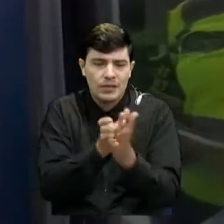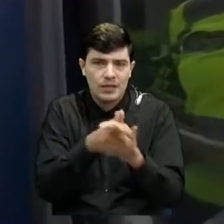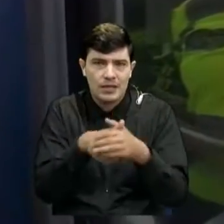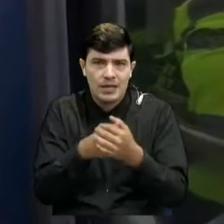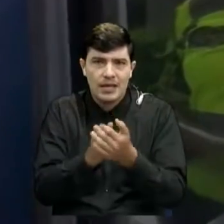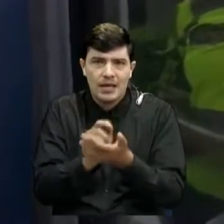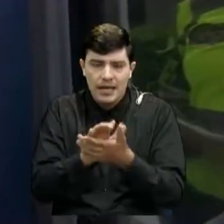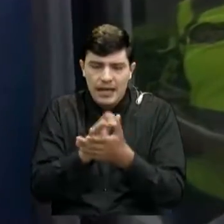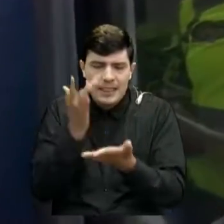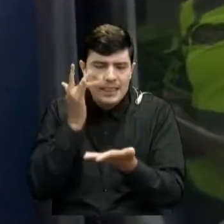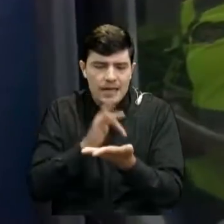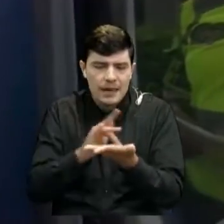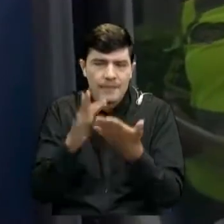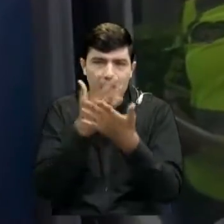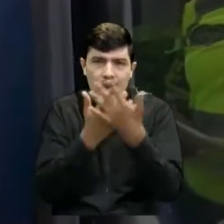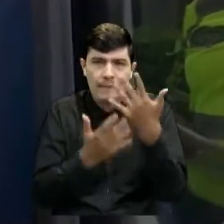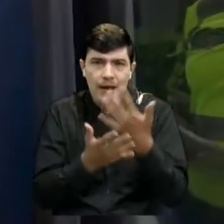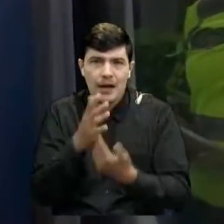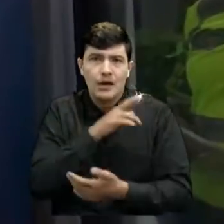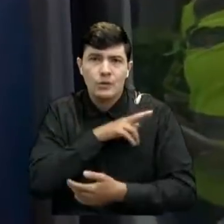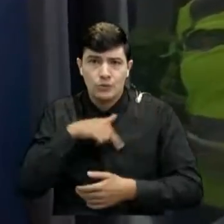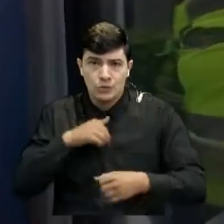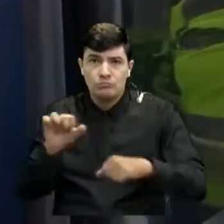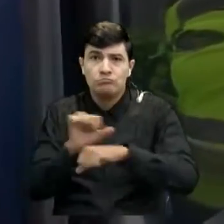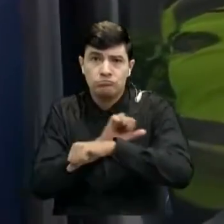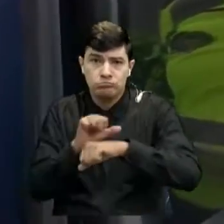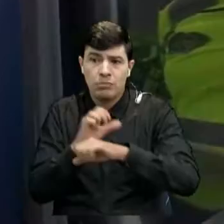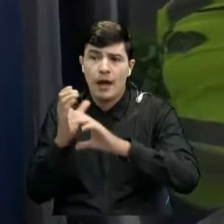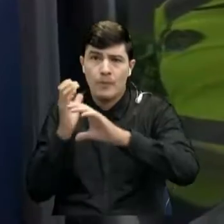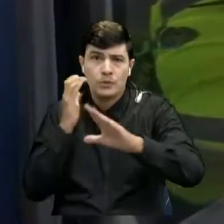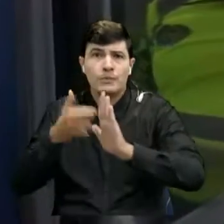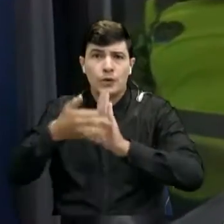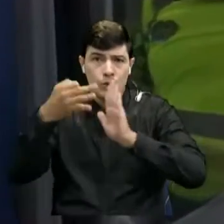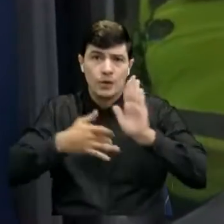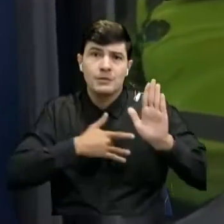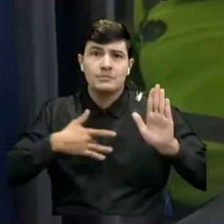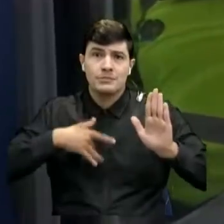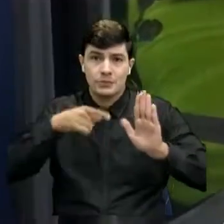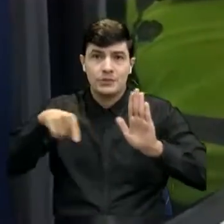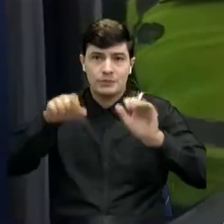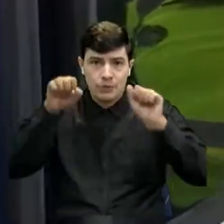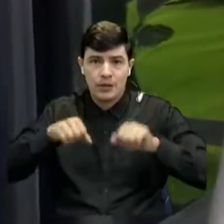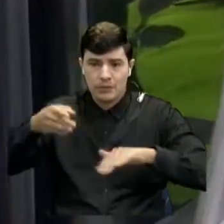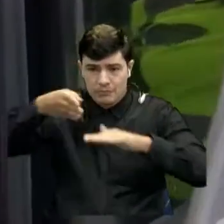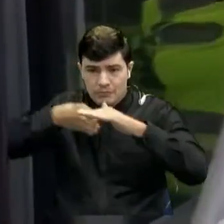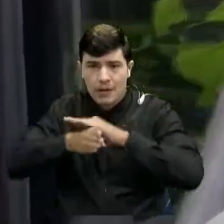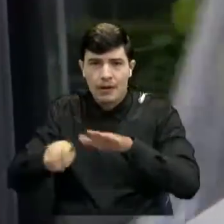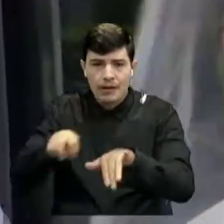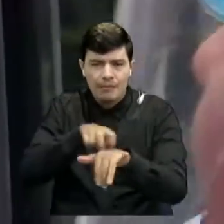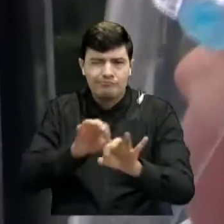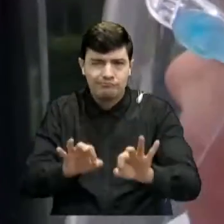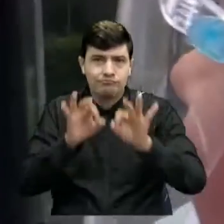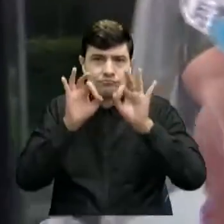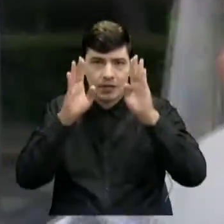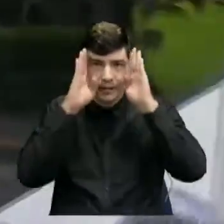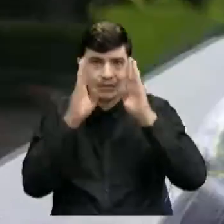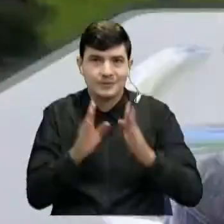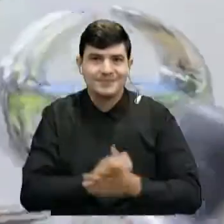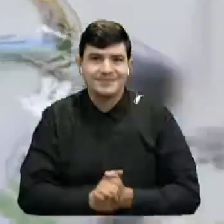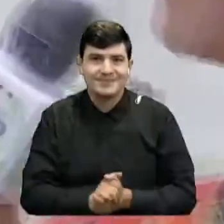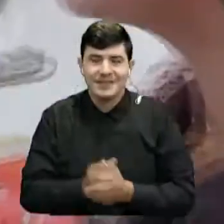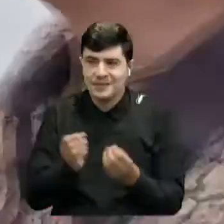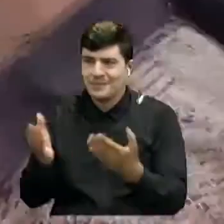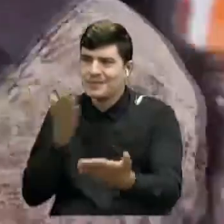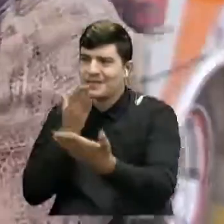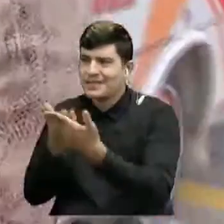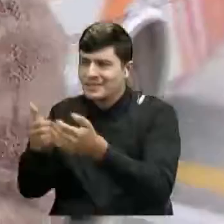manos. Nosotros utilizamos todos los protocolos acá en nuestros buses para atenderlos súper bien a su destino. A usted muchísimas gracias, que tenga